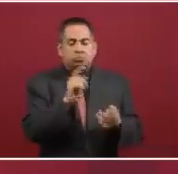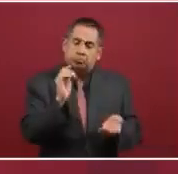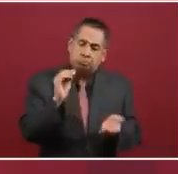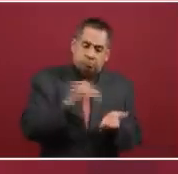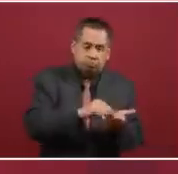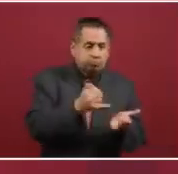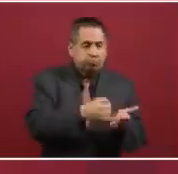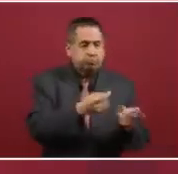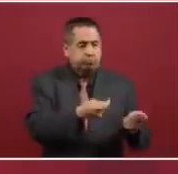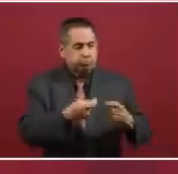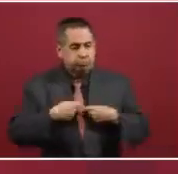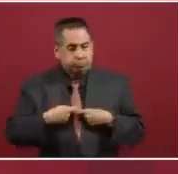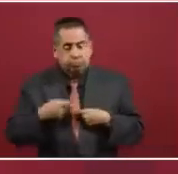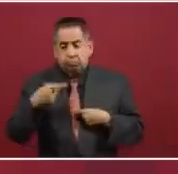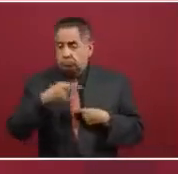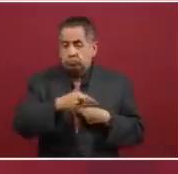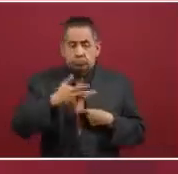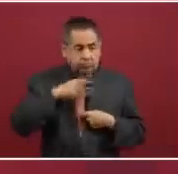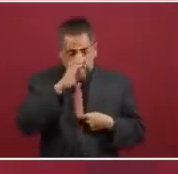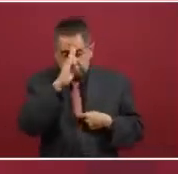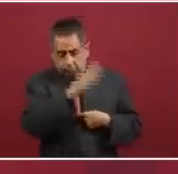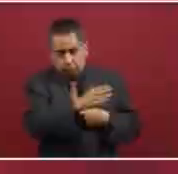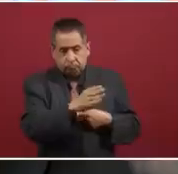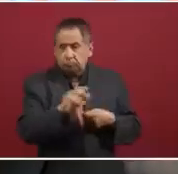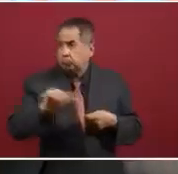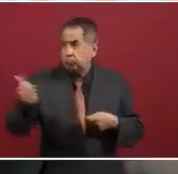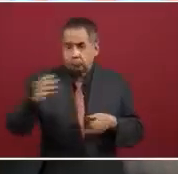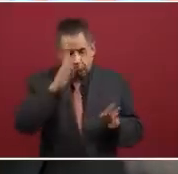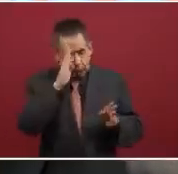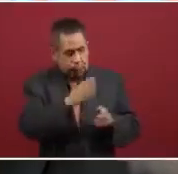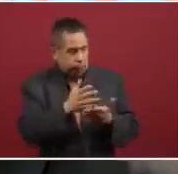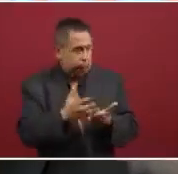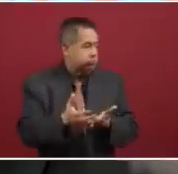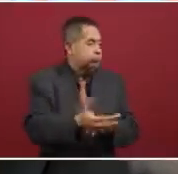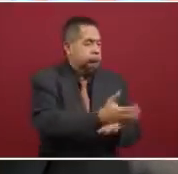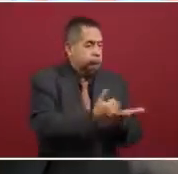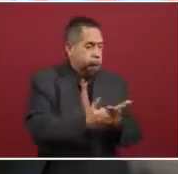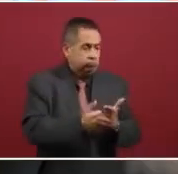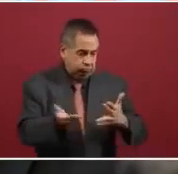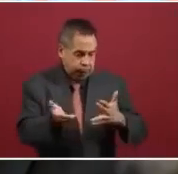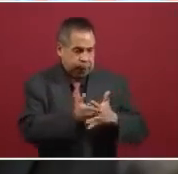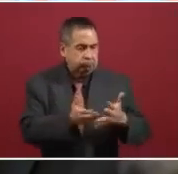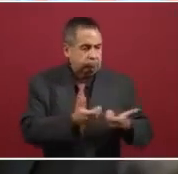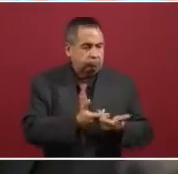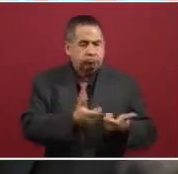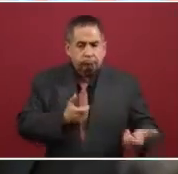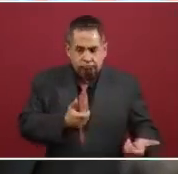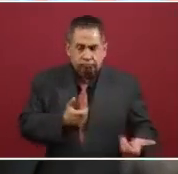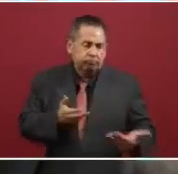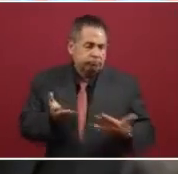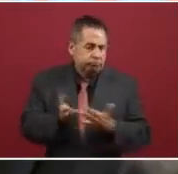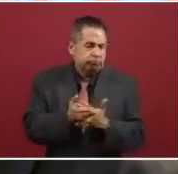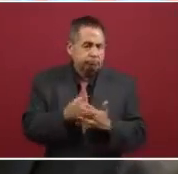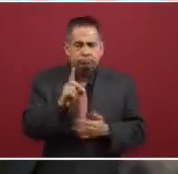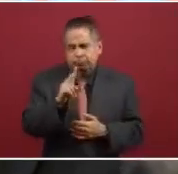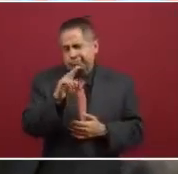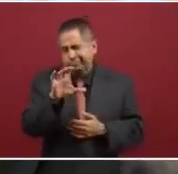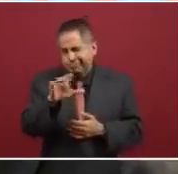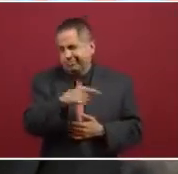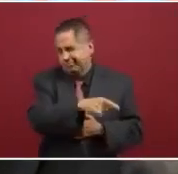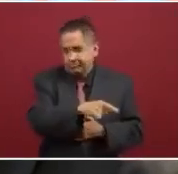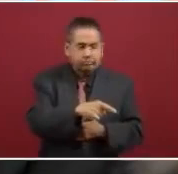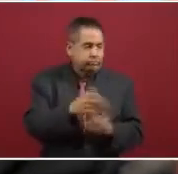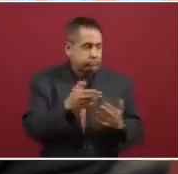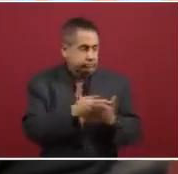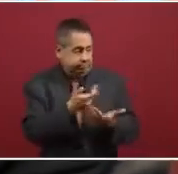hacía, le decía a Pemex, tú tienes utilidades, pero son tuyas y mías, es utilidad compartida, y entonces tú me vas a tener que dar de